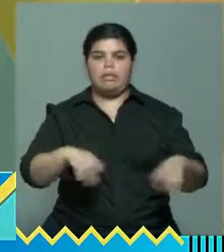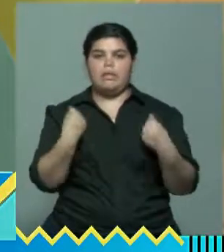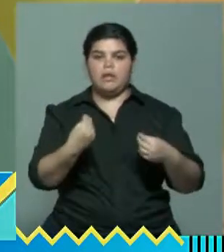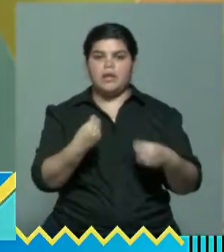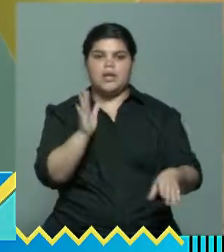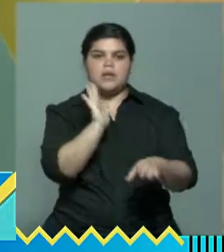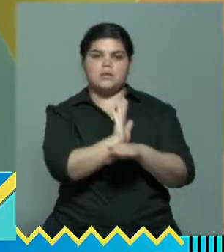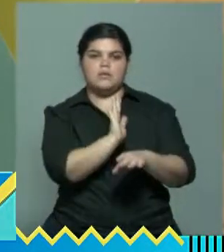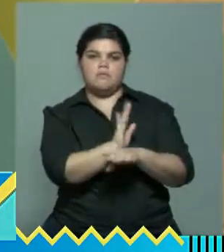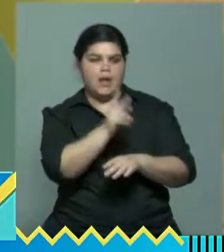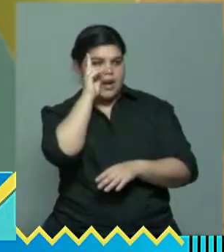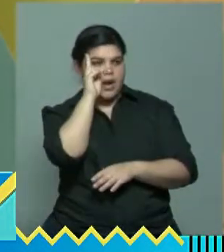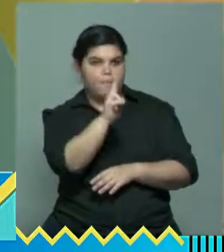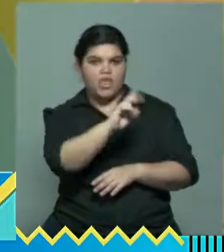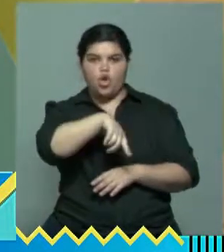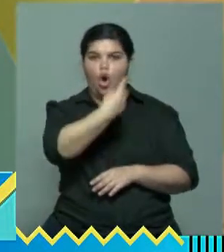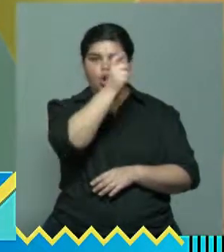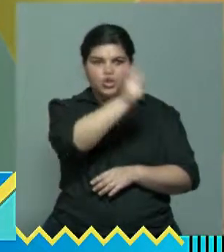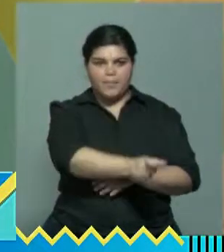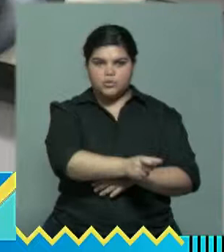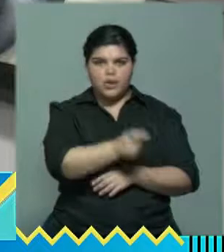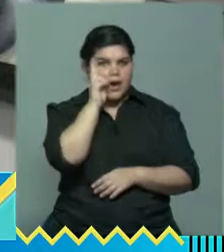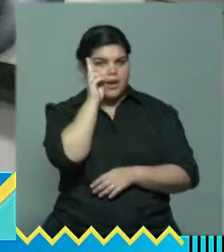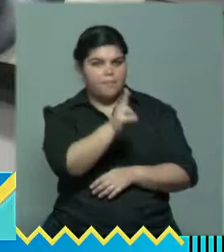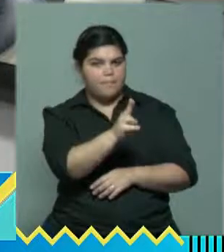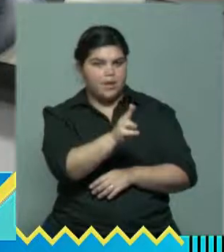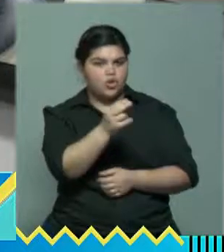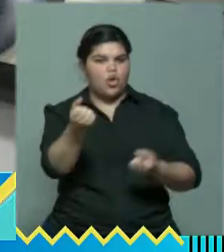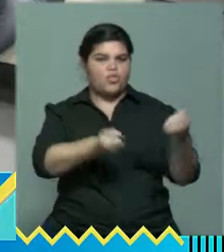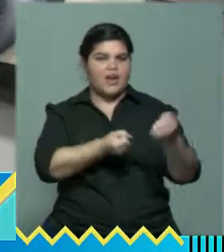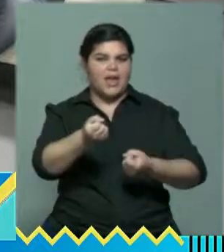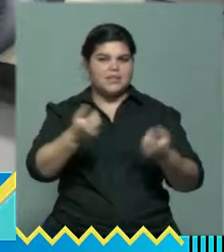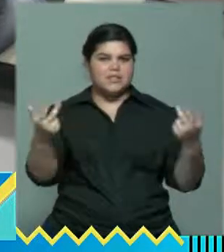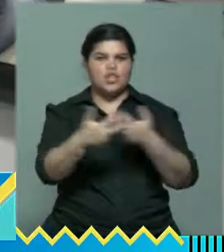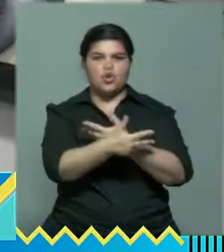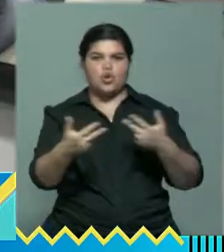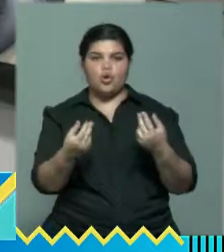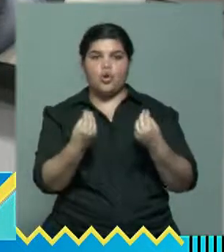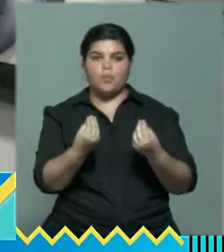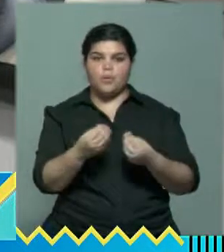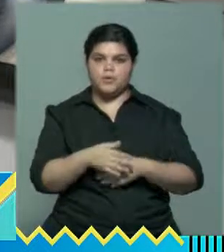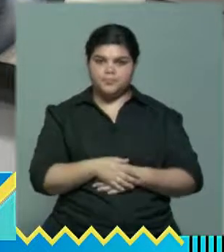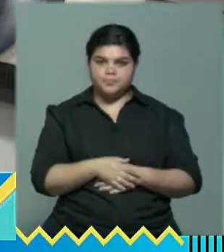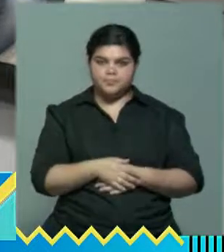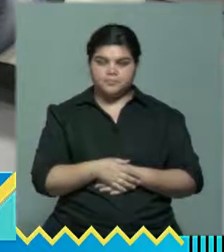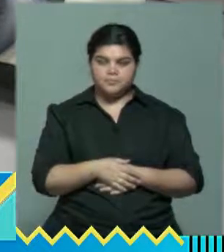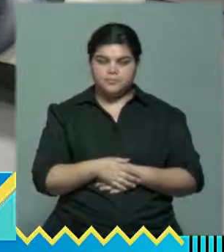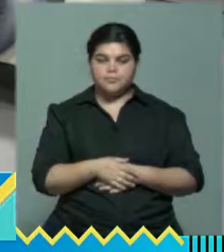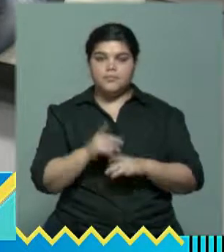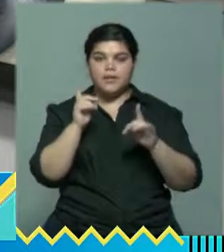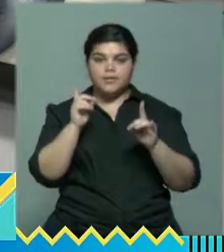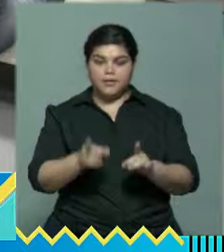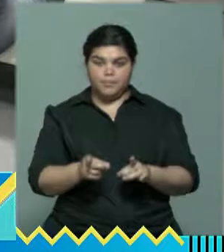al otro en el tránsito. Por eso vamos a ver que también se incorporan